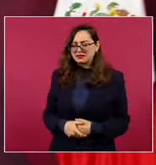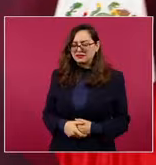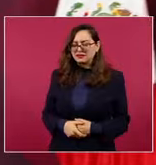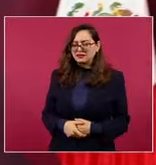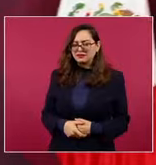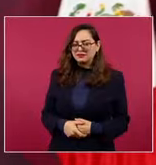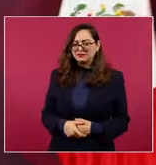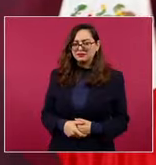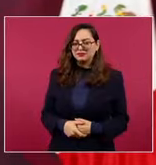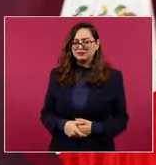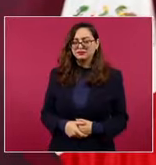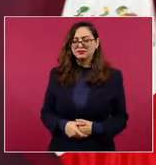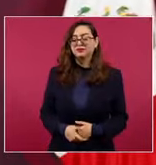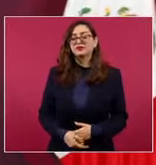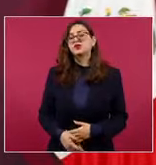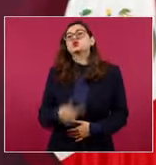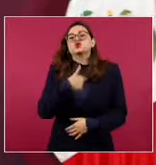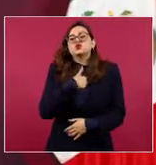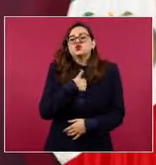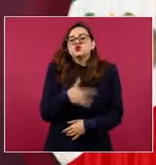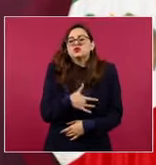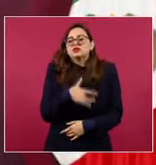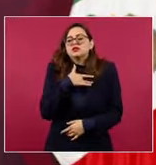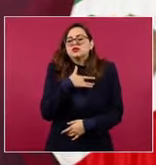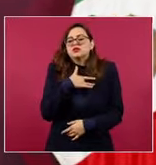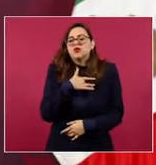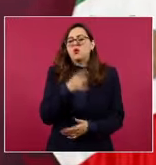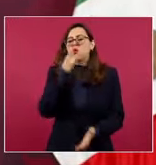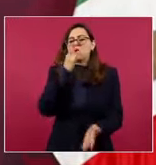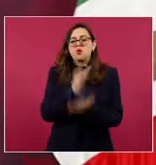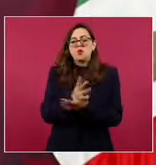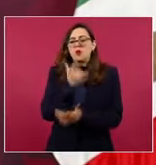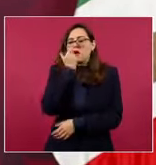a mí lo que me llama la atención es que